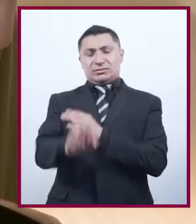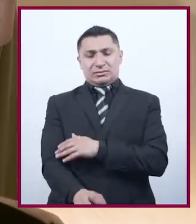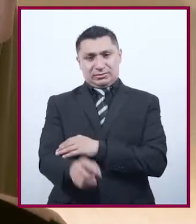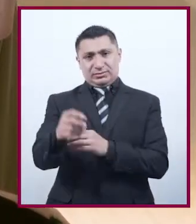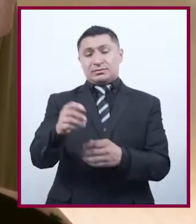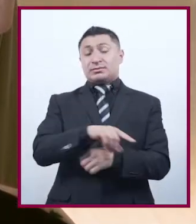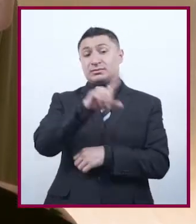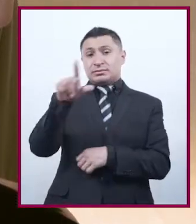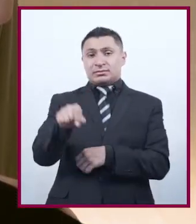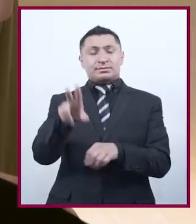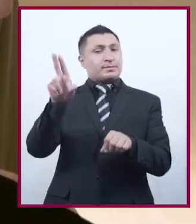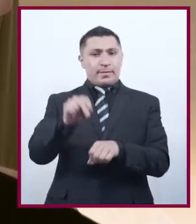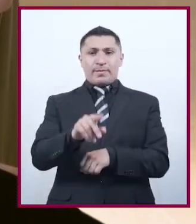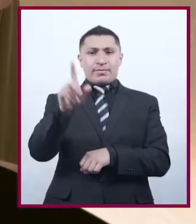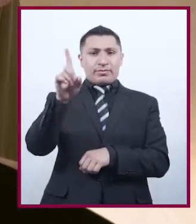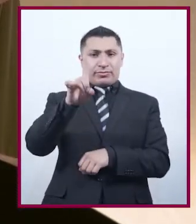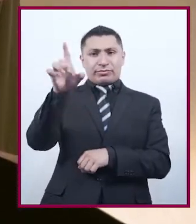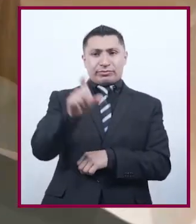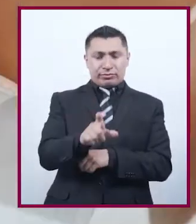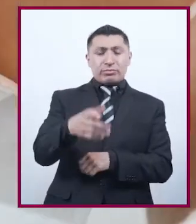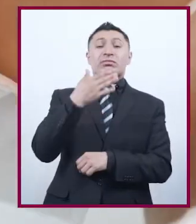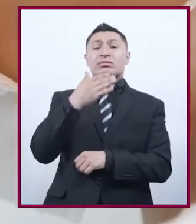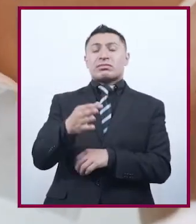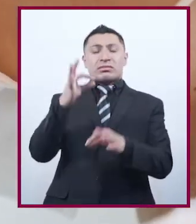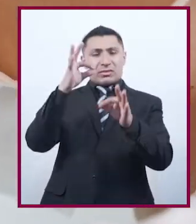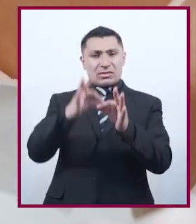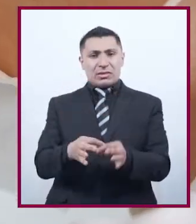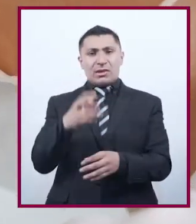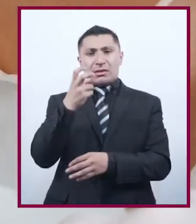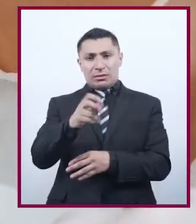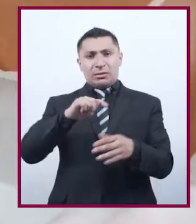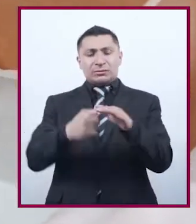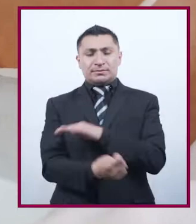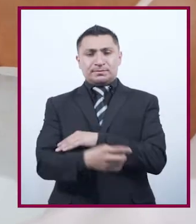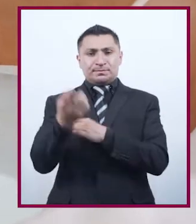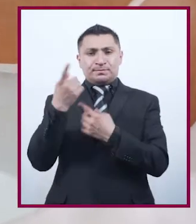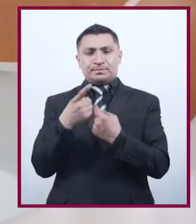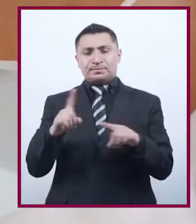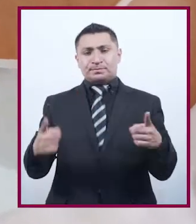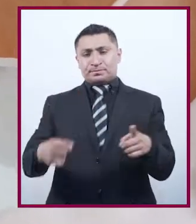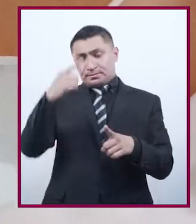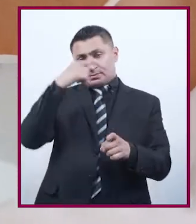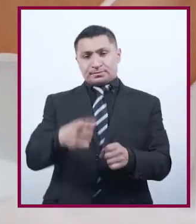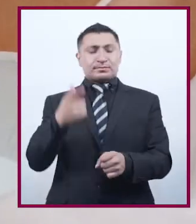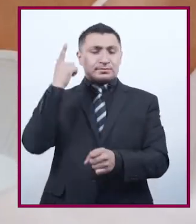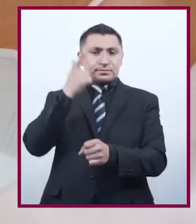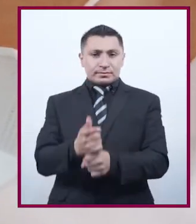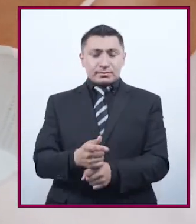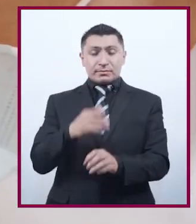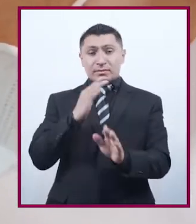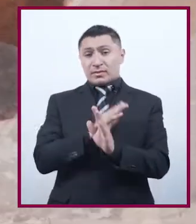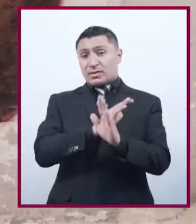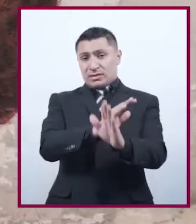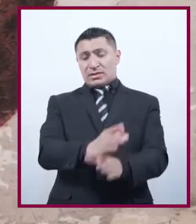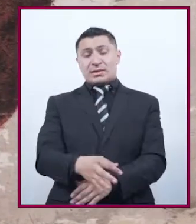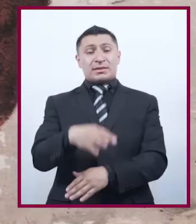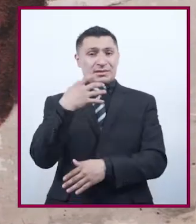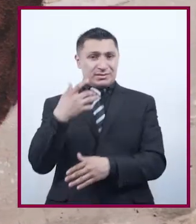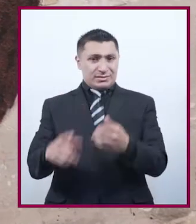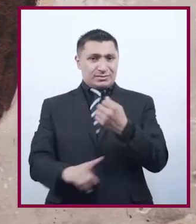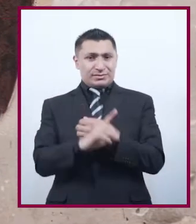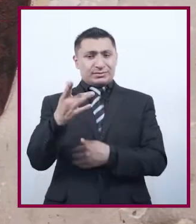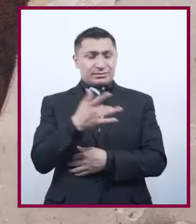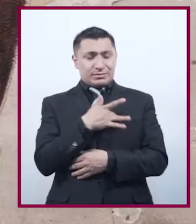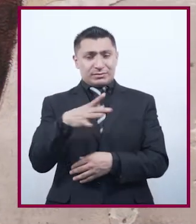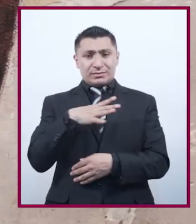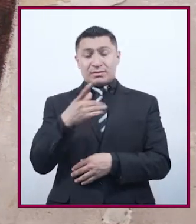consecuencia, no son diagnosticadas con precisión. De hecho, la tecnología desarrollada para detectar y prevenir infartos se centra en un